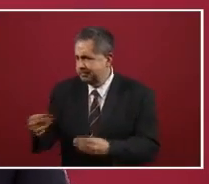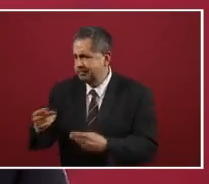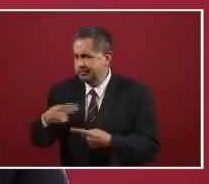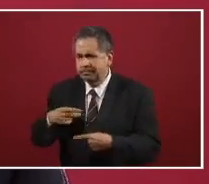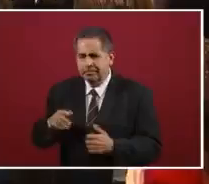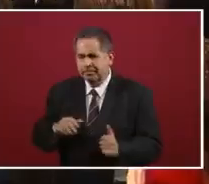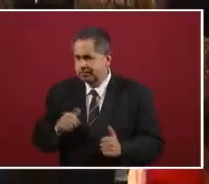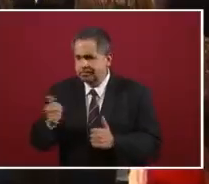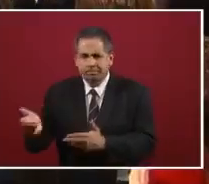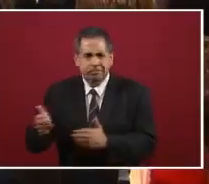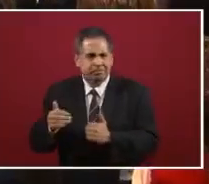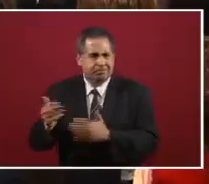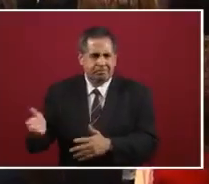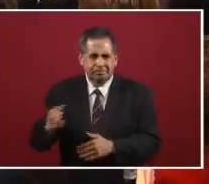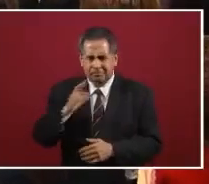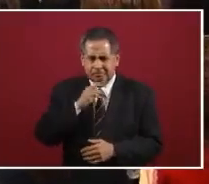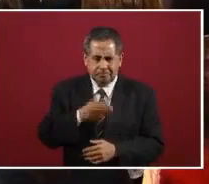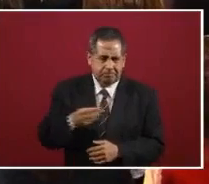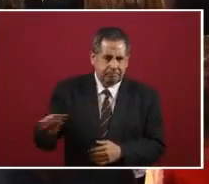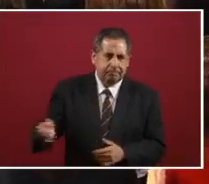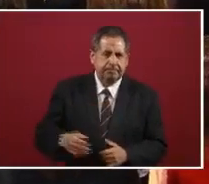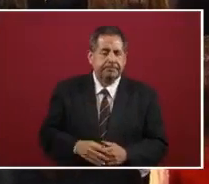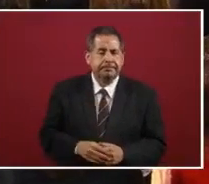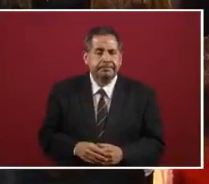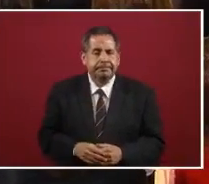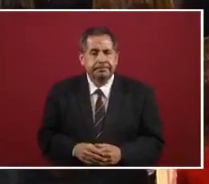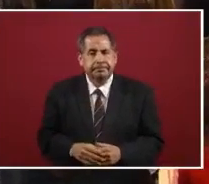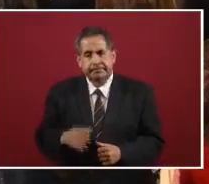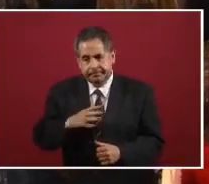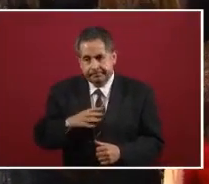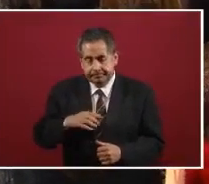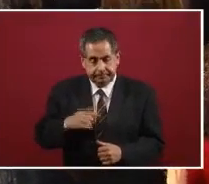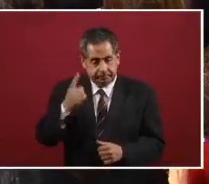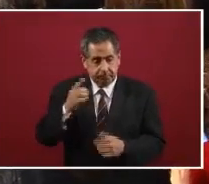estos bienes. Entonces, hay un mecanismo